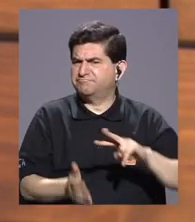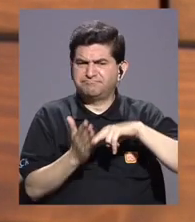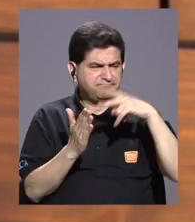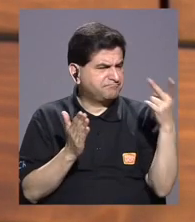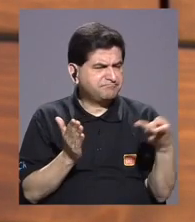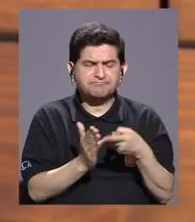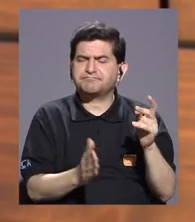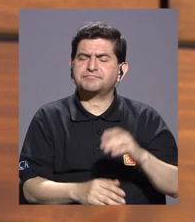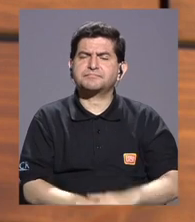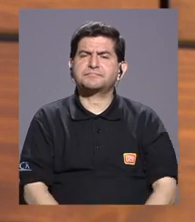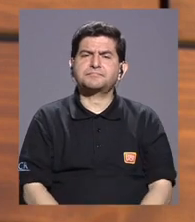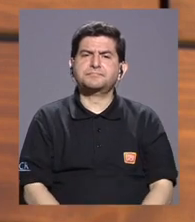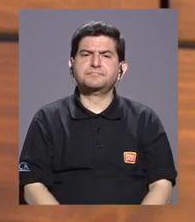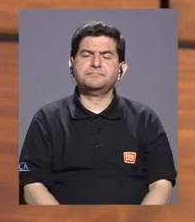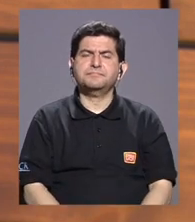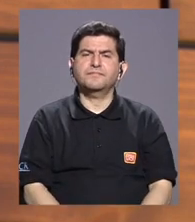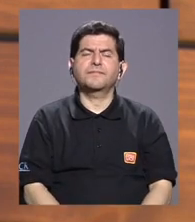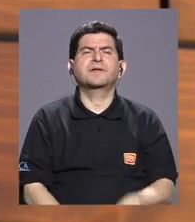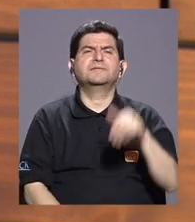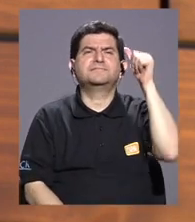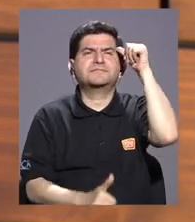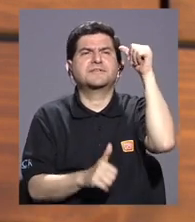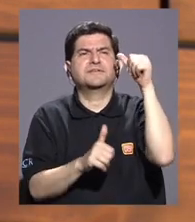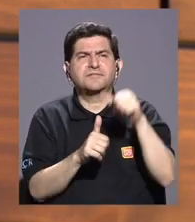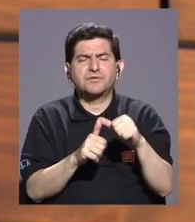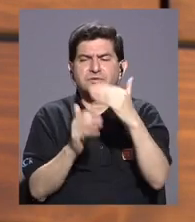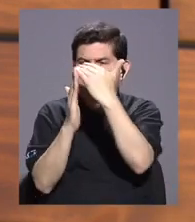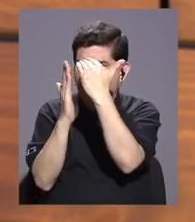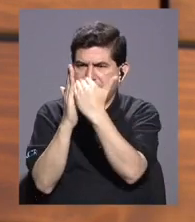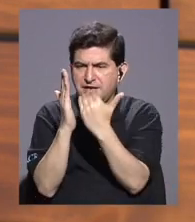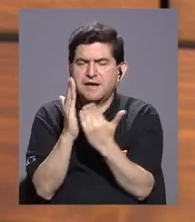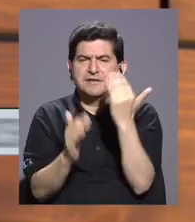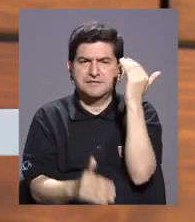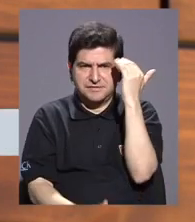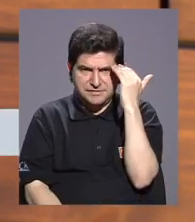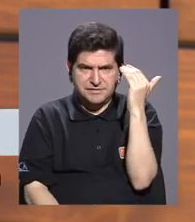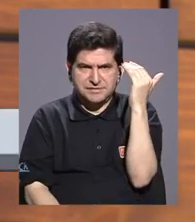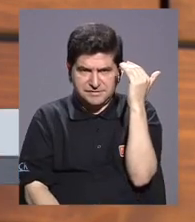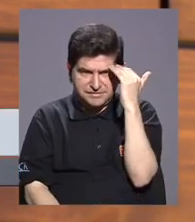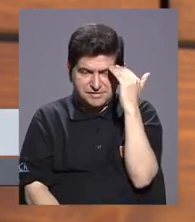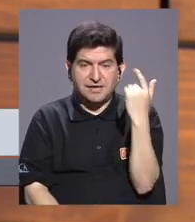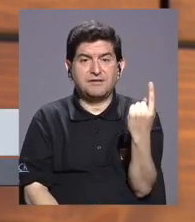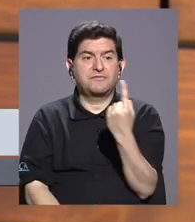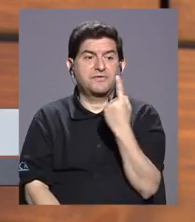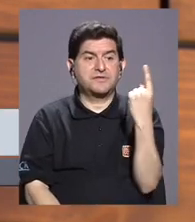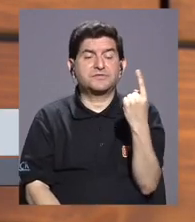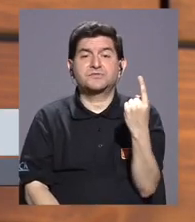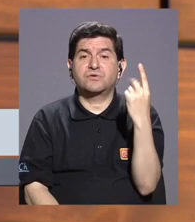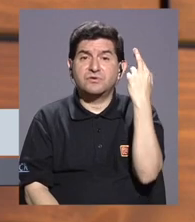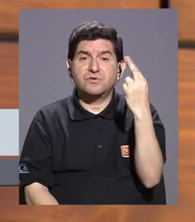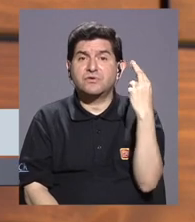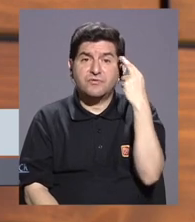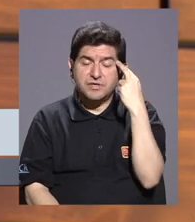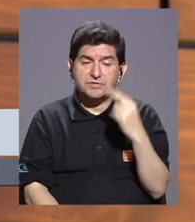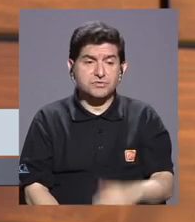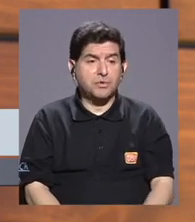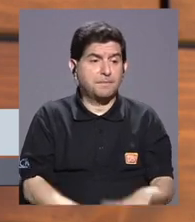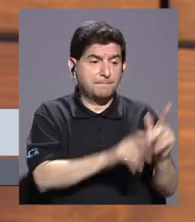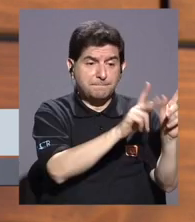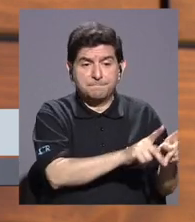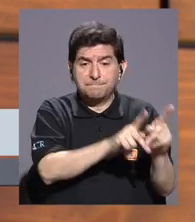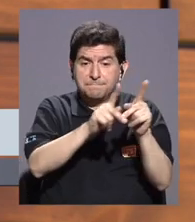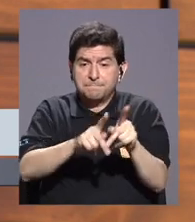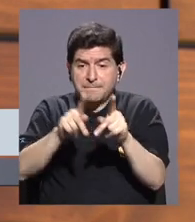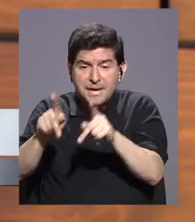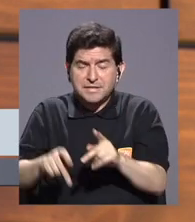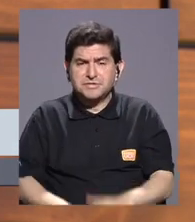qué consiste? Sí, bueno, hay que recordar que esta lista la conocemos únicamente porque unos ciudadanos...